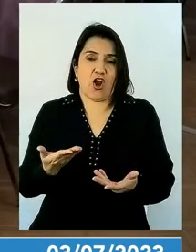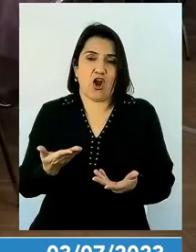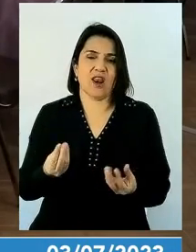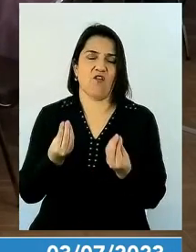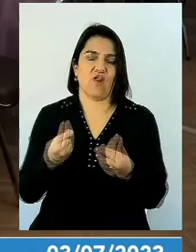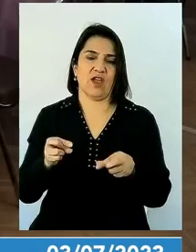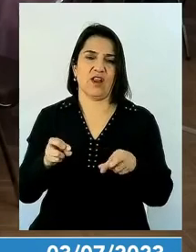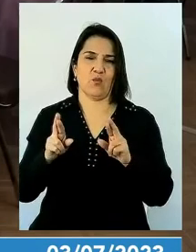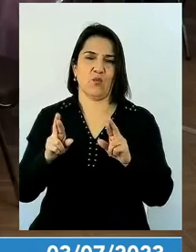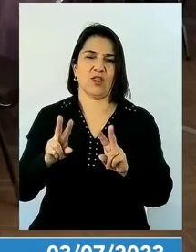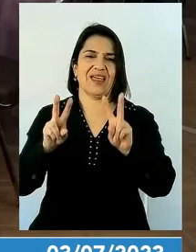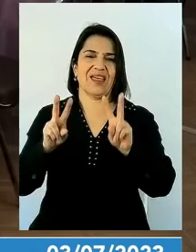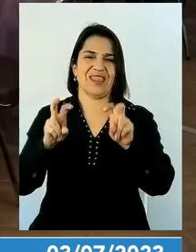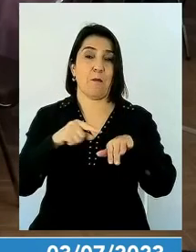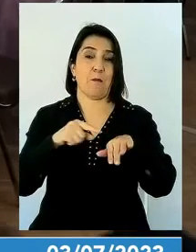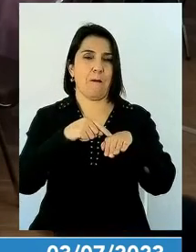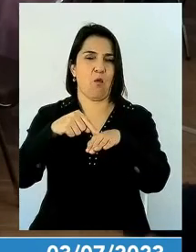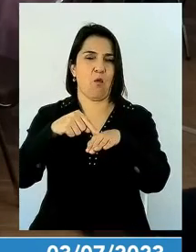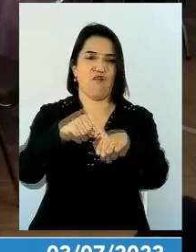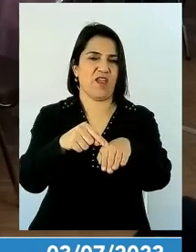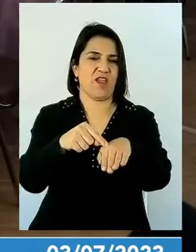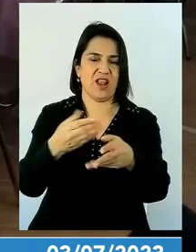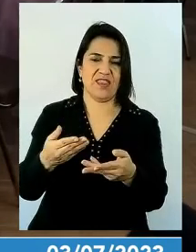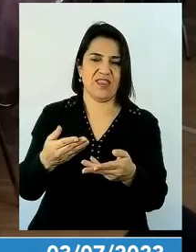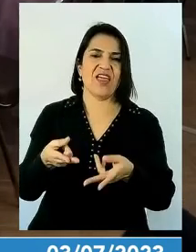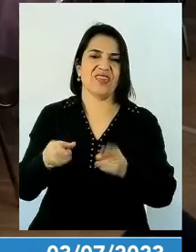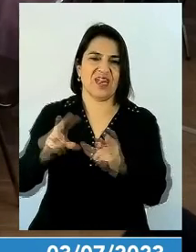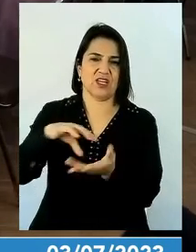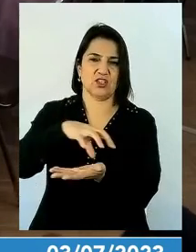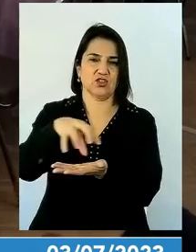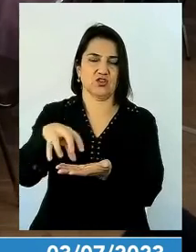y derechos de la ciudad y territoriales